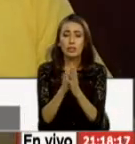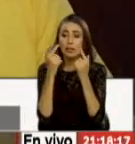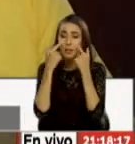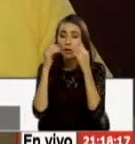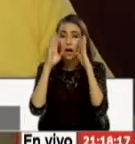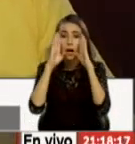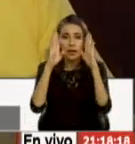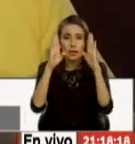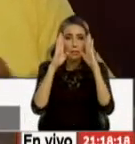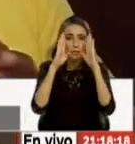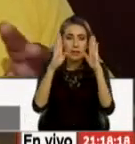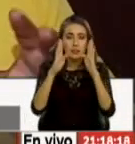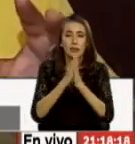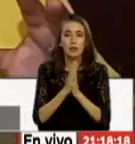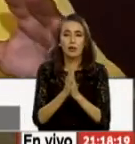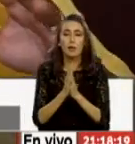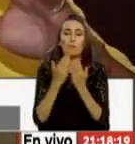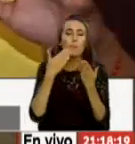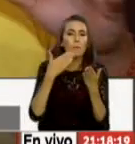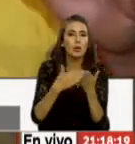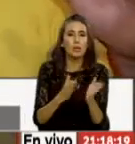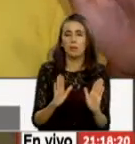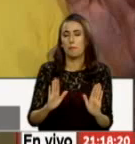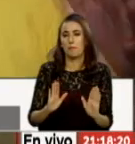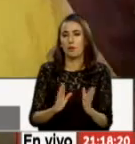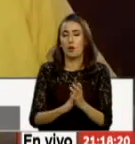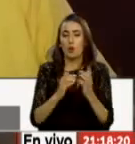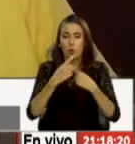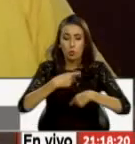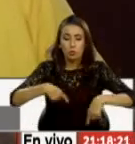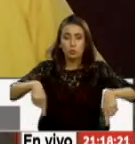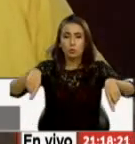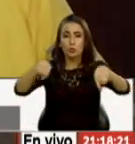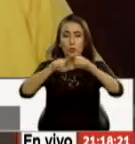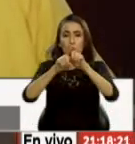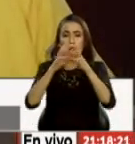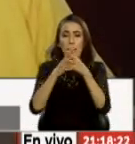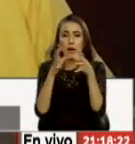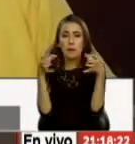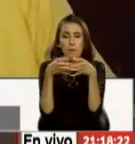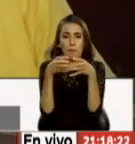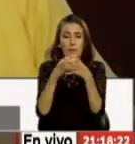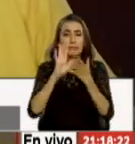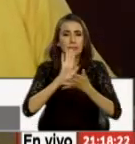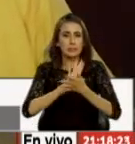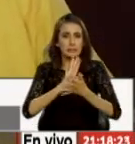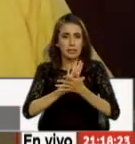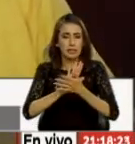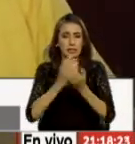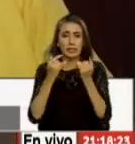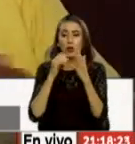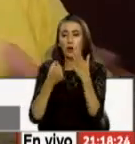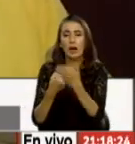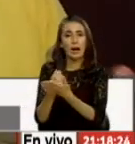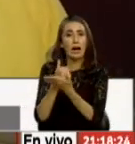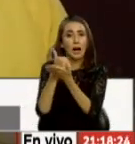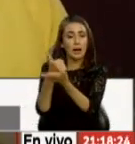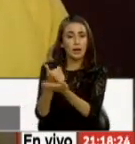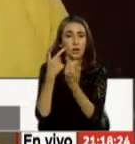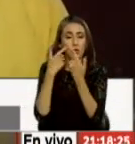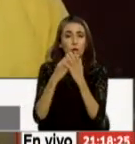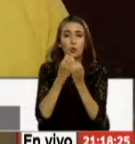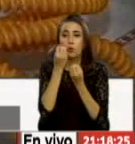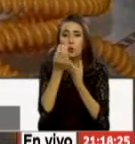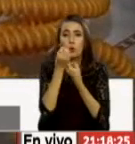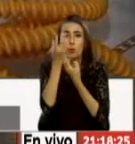este caso, ¿no? Algo de pronto con mayor privacidad. Se trata de que la niña se recupere. No que lo cuente